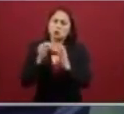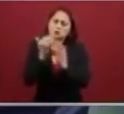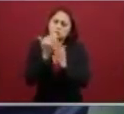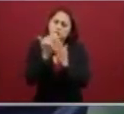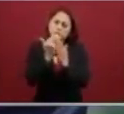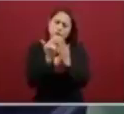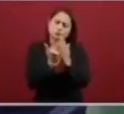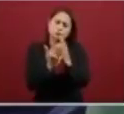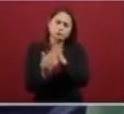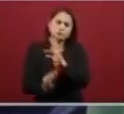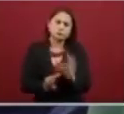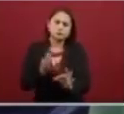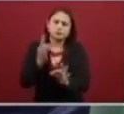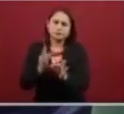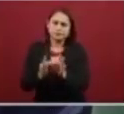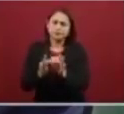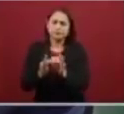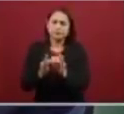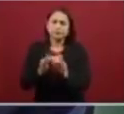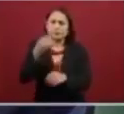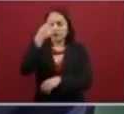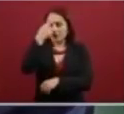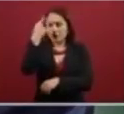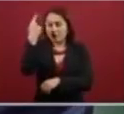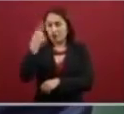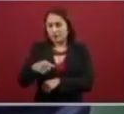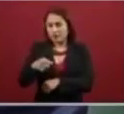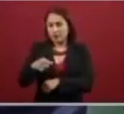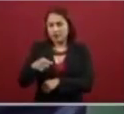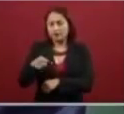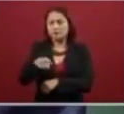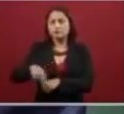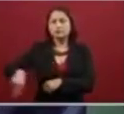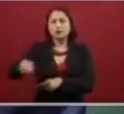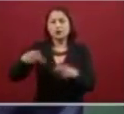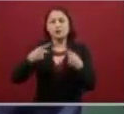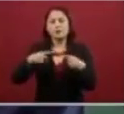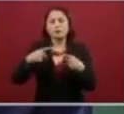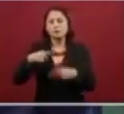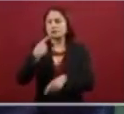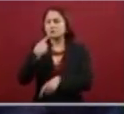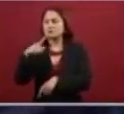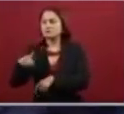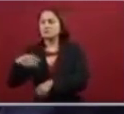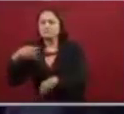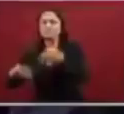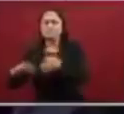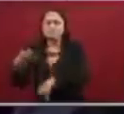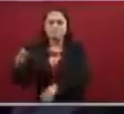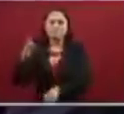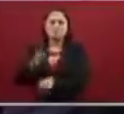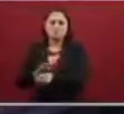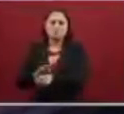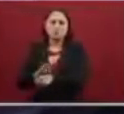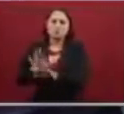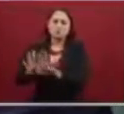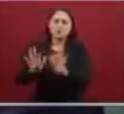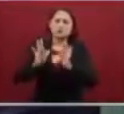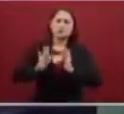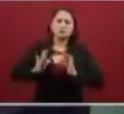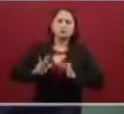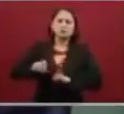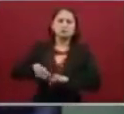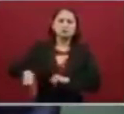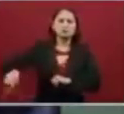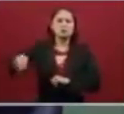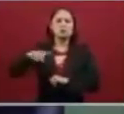con el propósito de no darles ningún pretexto para que continúen